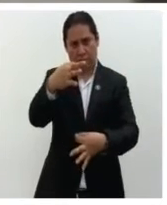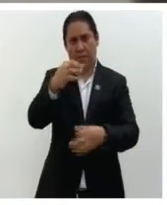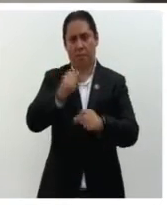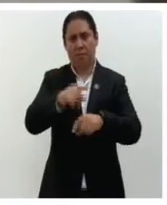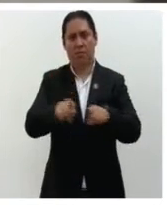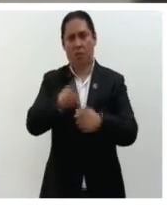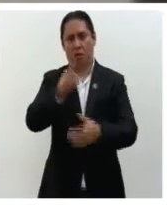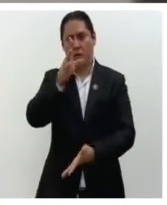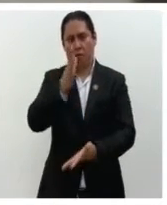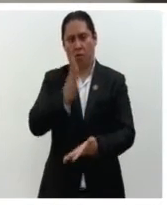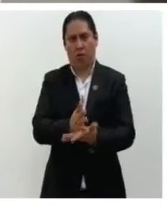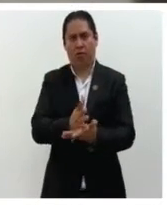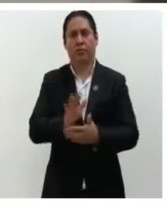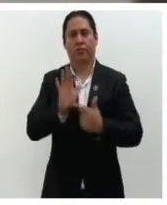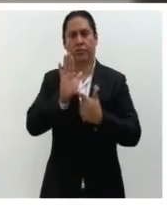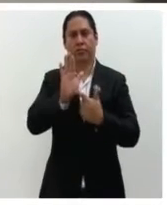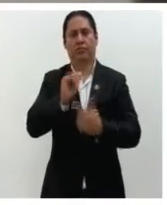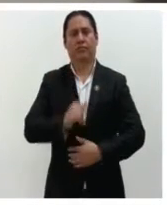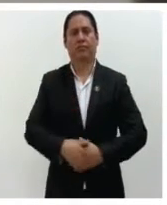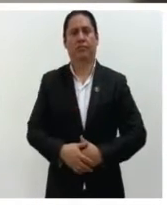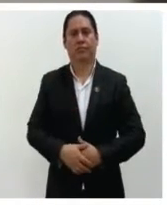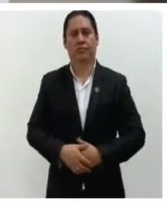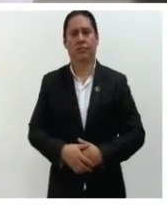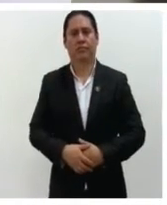considerado único del presente dictamen.